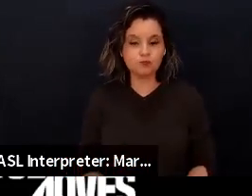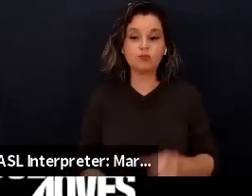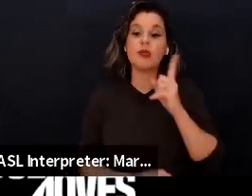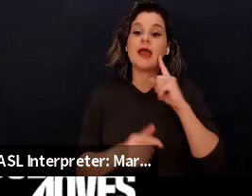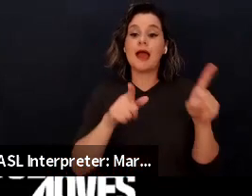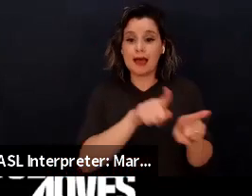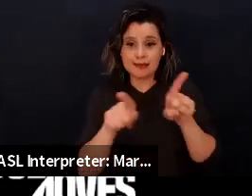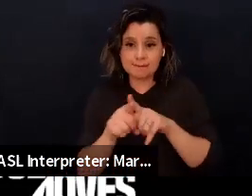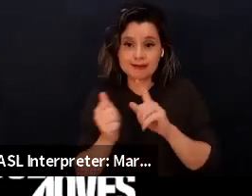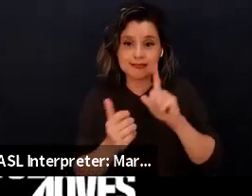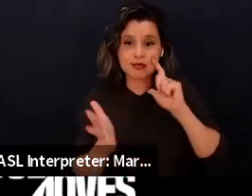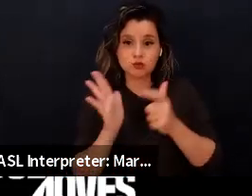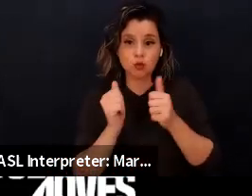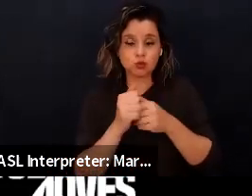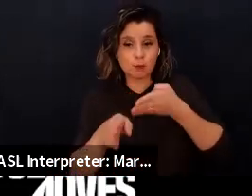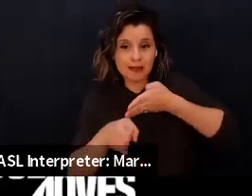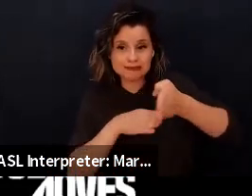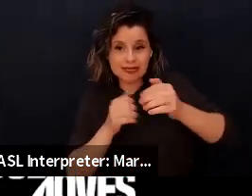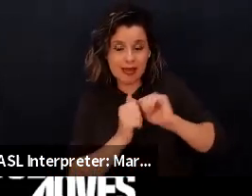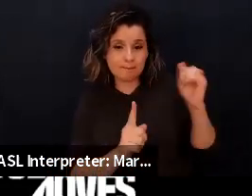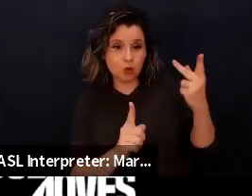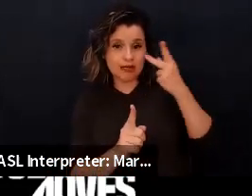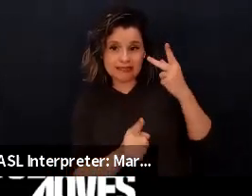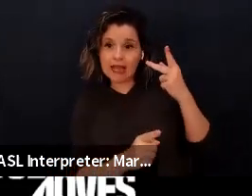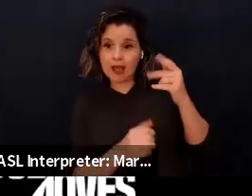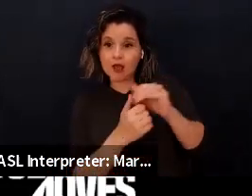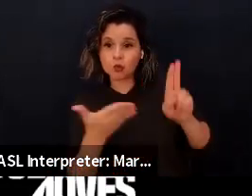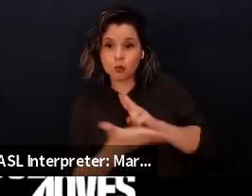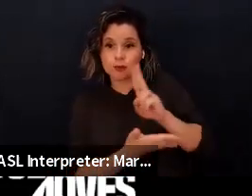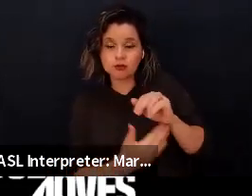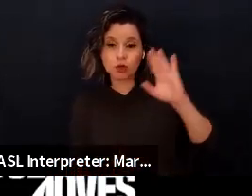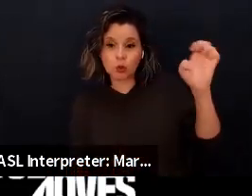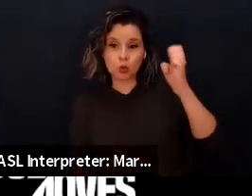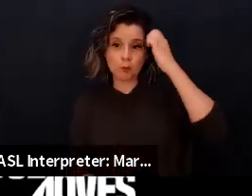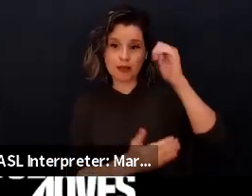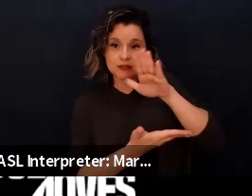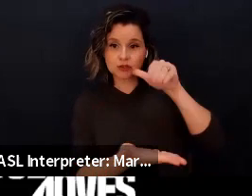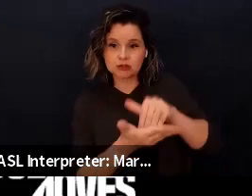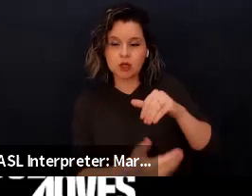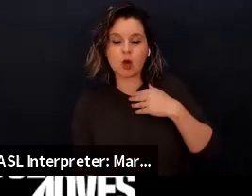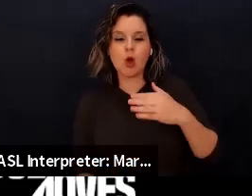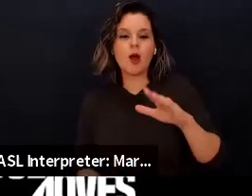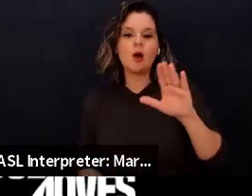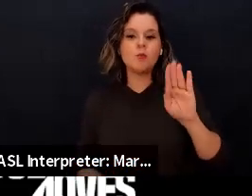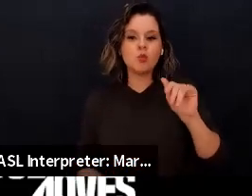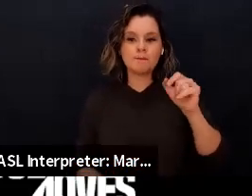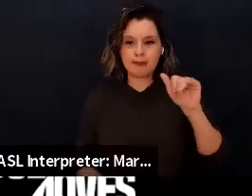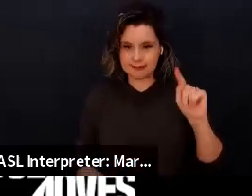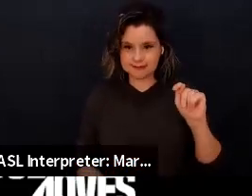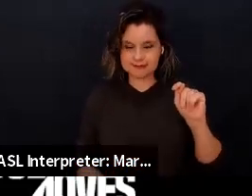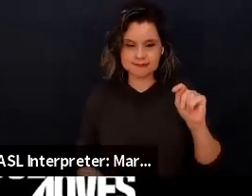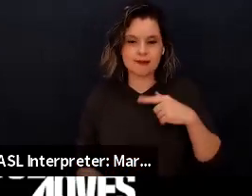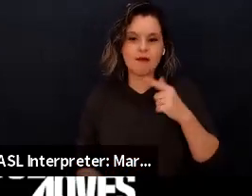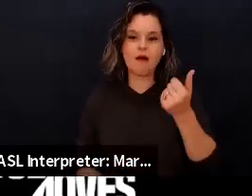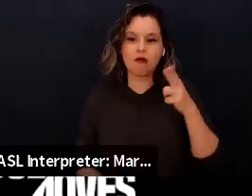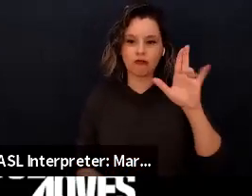Además, realizó su maestría en Políticas Públicas en la Universidad de Europa Central de Budapest, Hungría, en